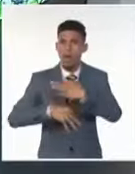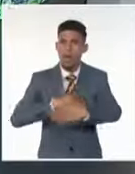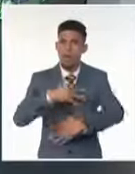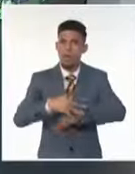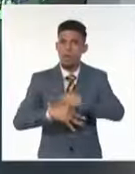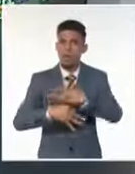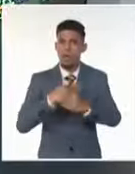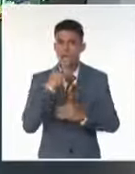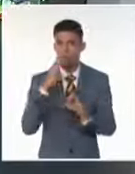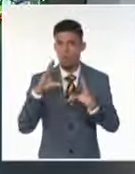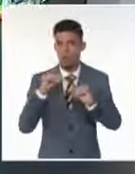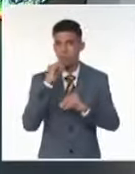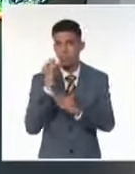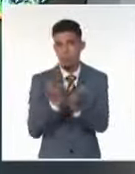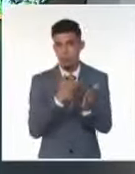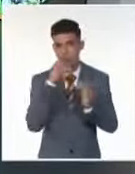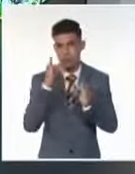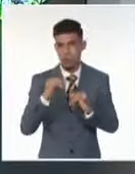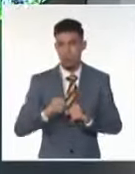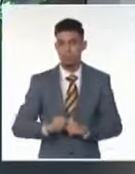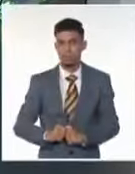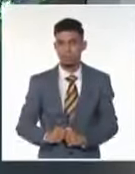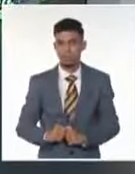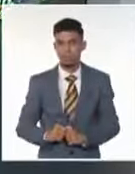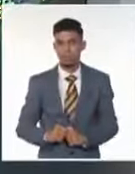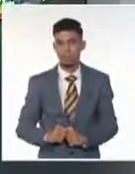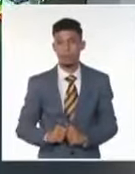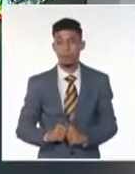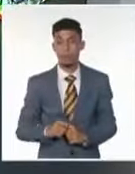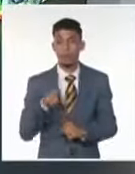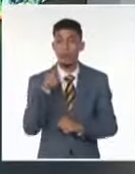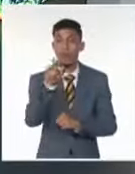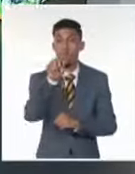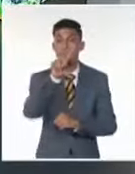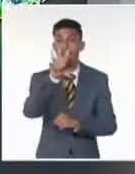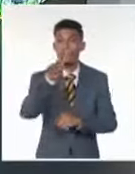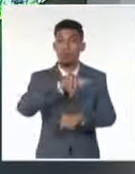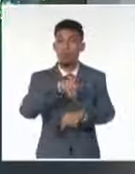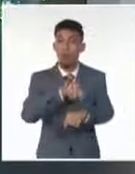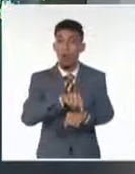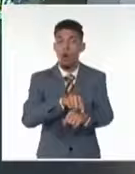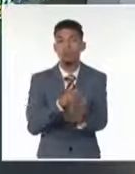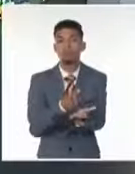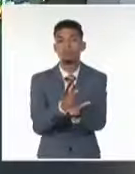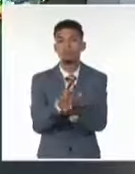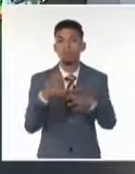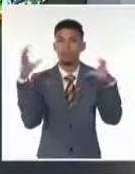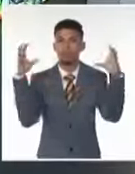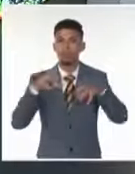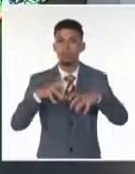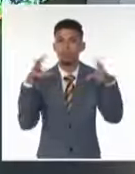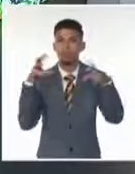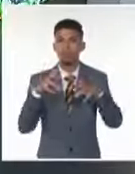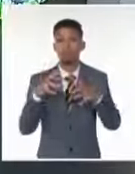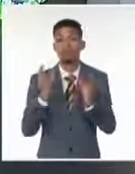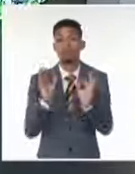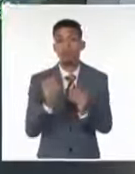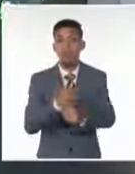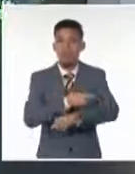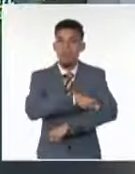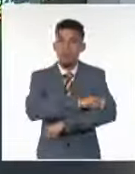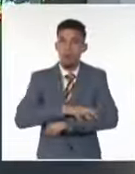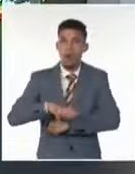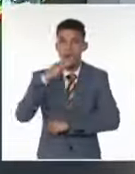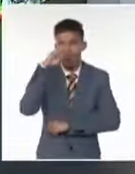Muy buenas noches, bienvenido Buenas al noches, Estelar. Ana. En las últimas 24 horas han continuado las lluvias que tanto esperaban los cubanos y desde